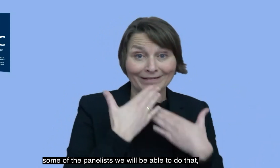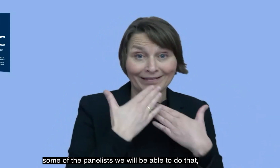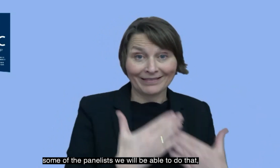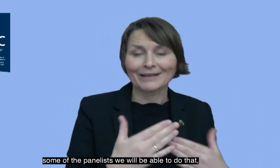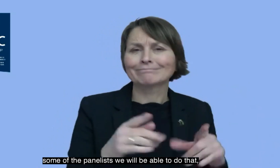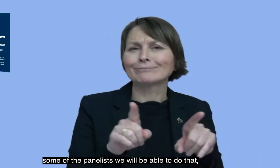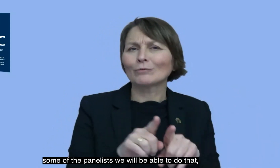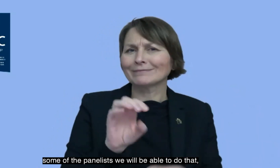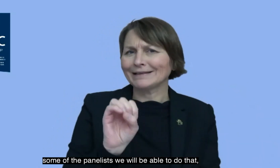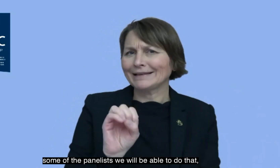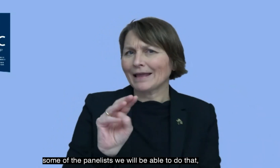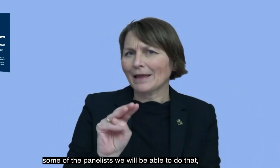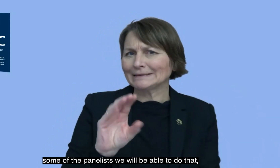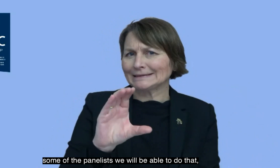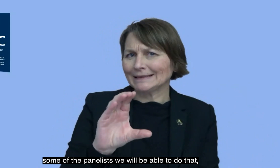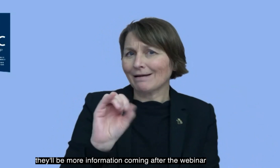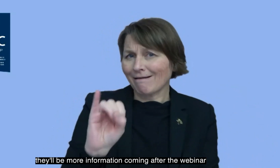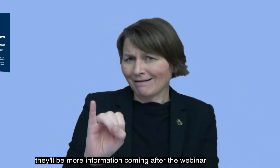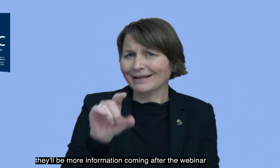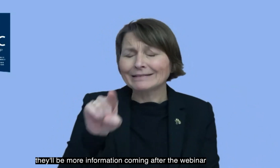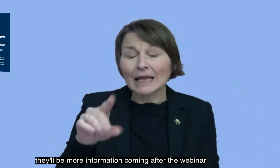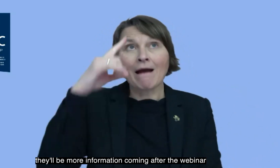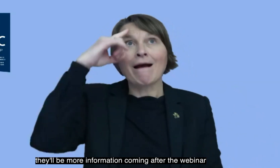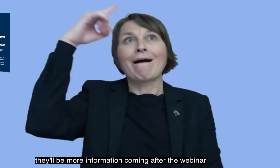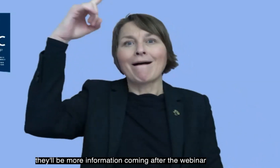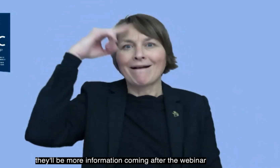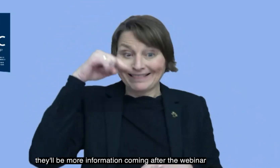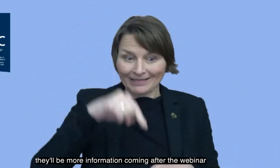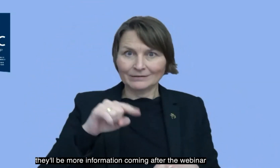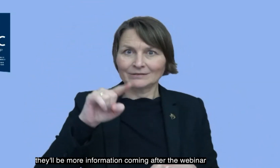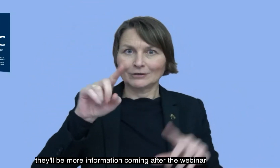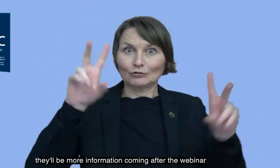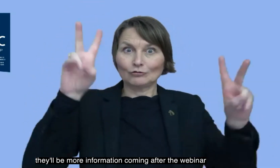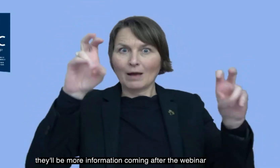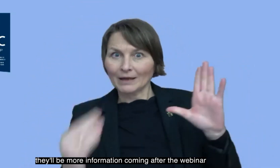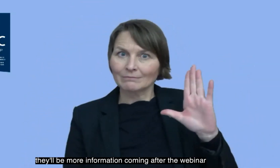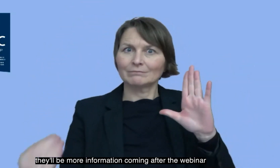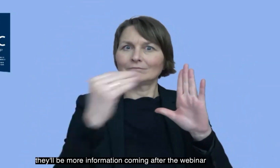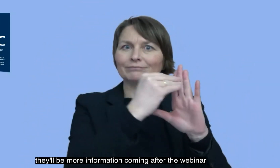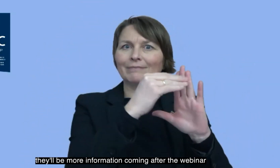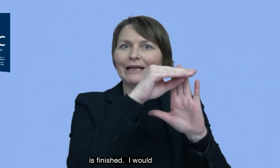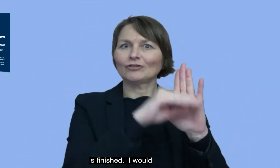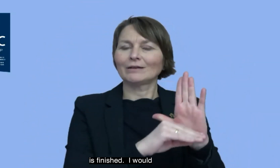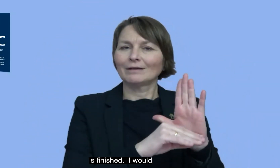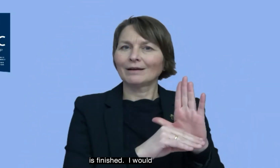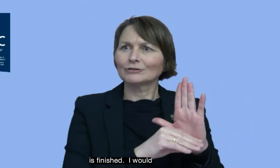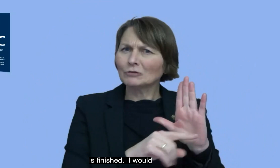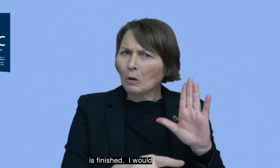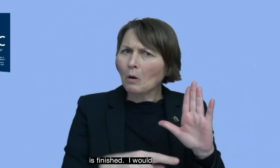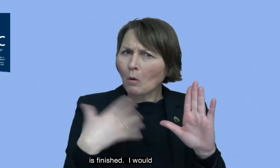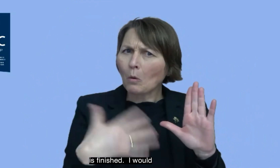quieren contactar a nuestros panelistas, lo podrán hacer. Vamos a compartir con ustedes información en